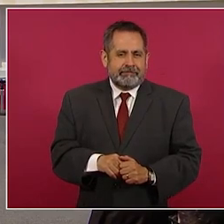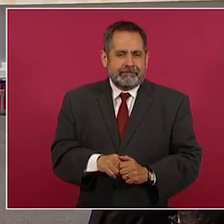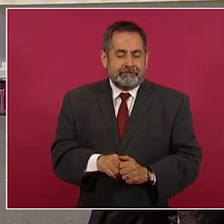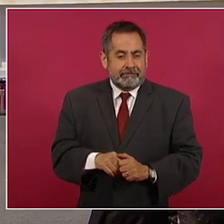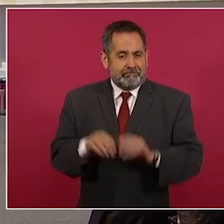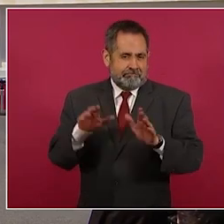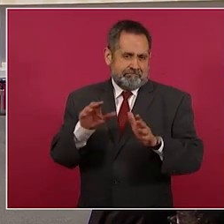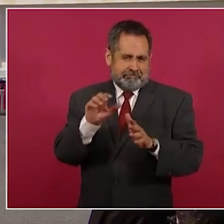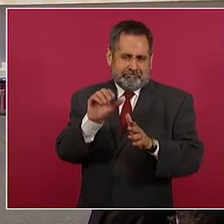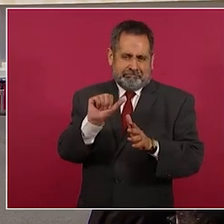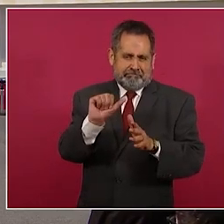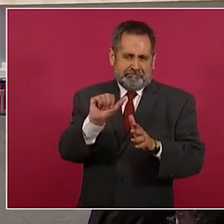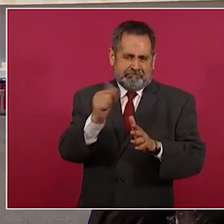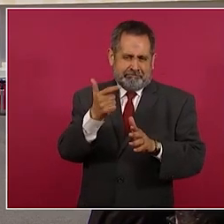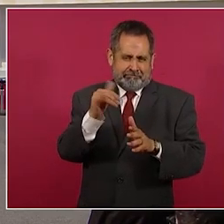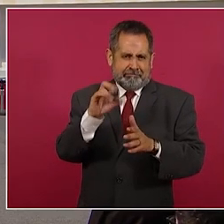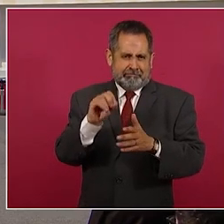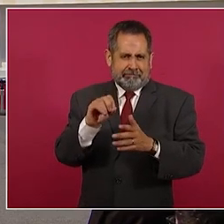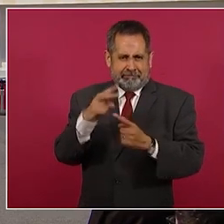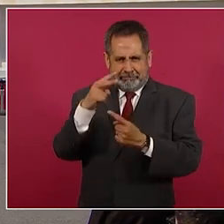Agencia Mexicana de Litio.